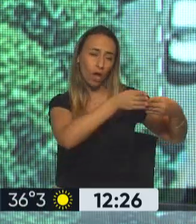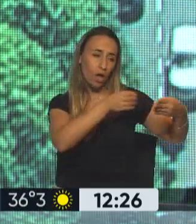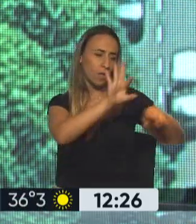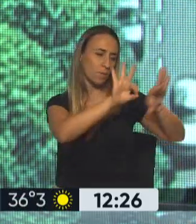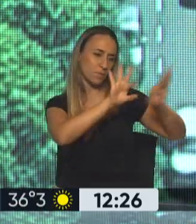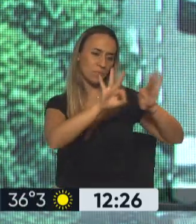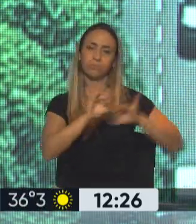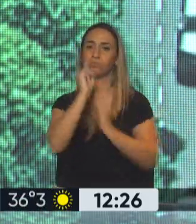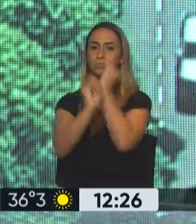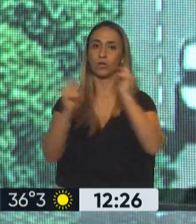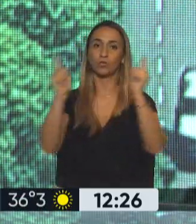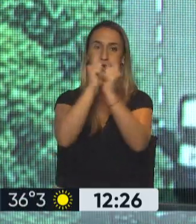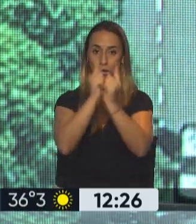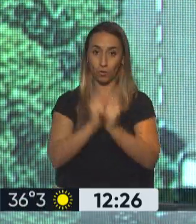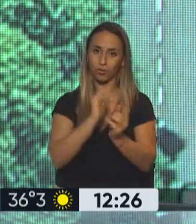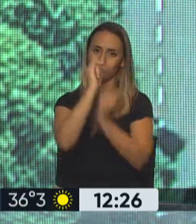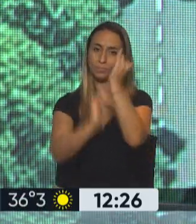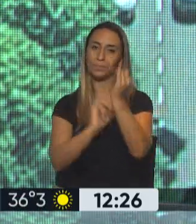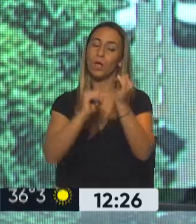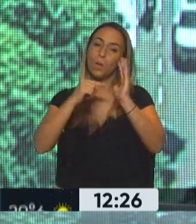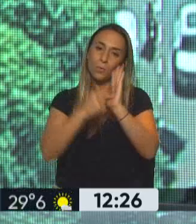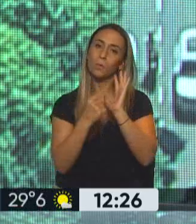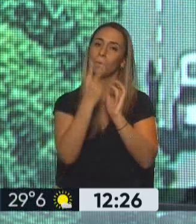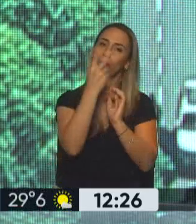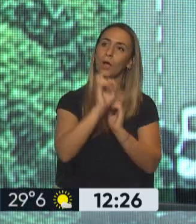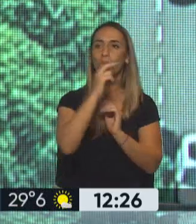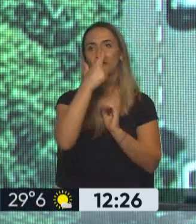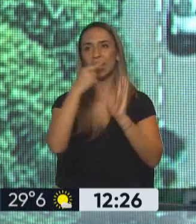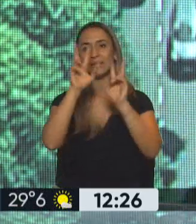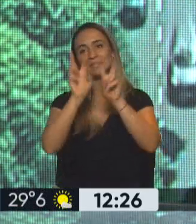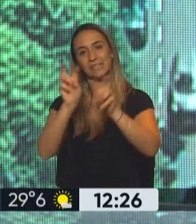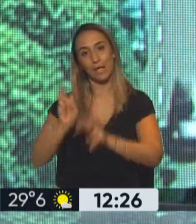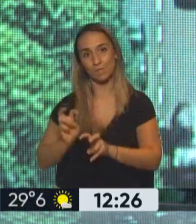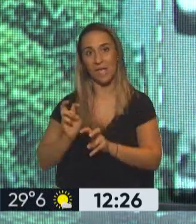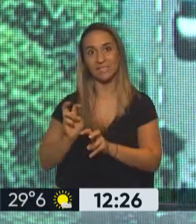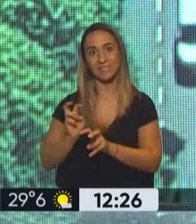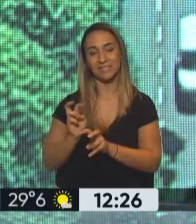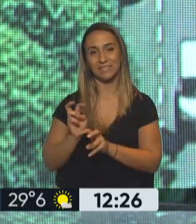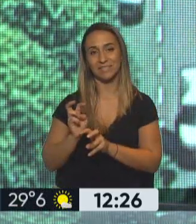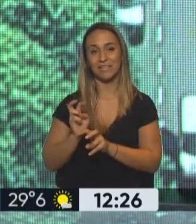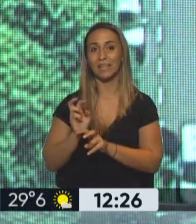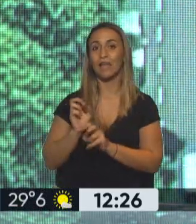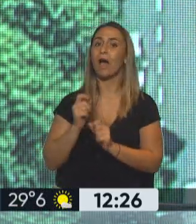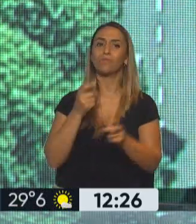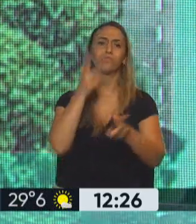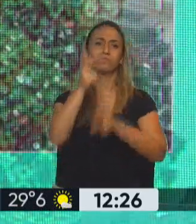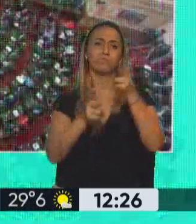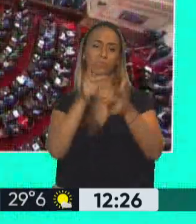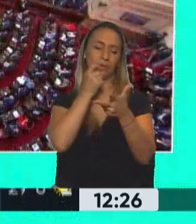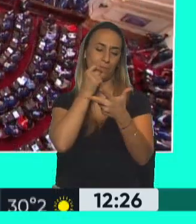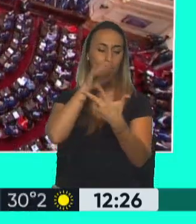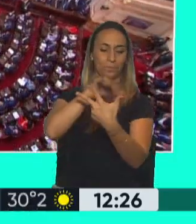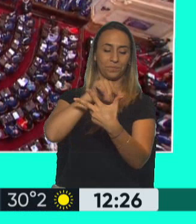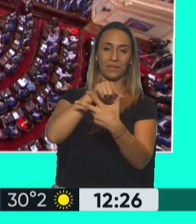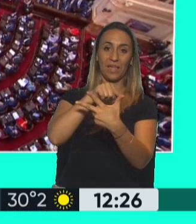hubo poca referencia a 2 o 3 temas que son acuciantes y que importa mucho a la sociedad argentina, como el tema de la